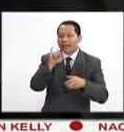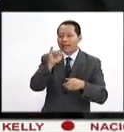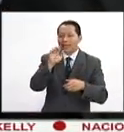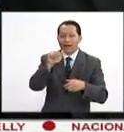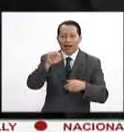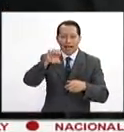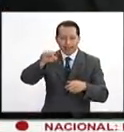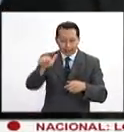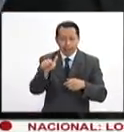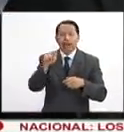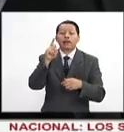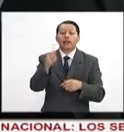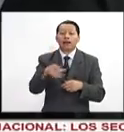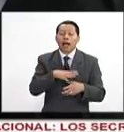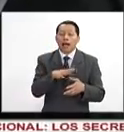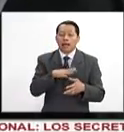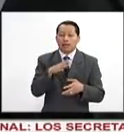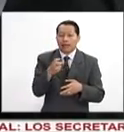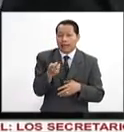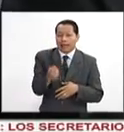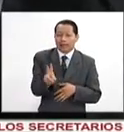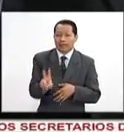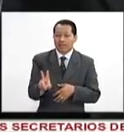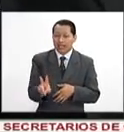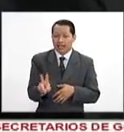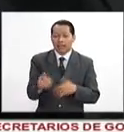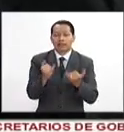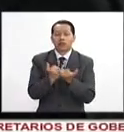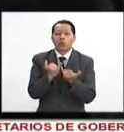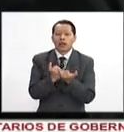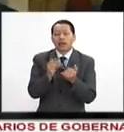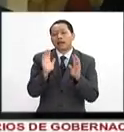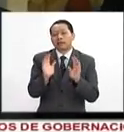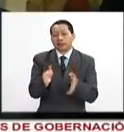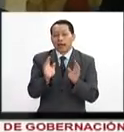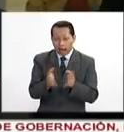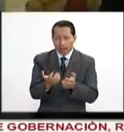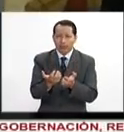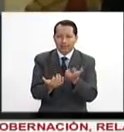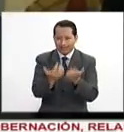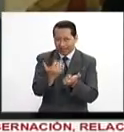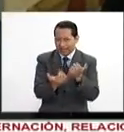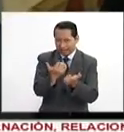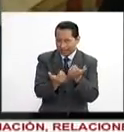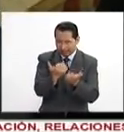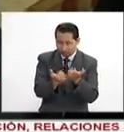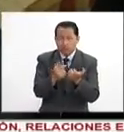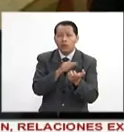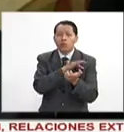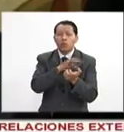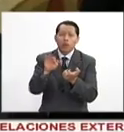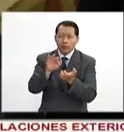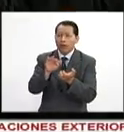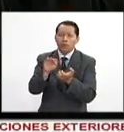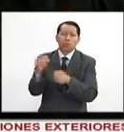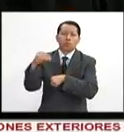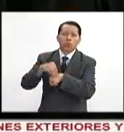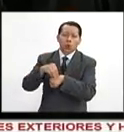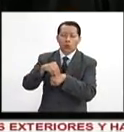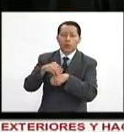libanesa. Se espera que este viernes sus cenizas ya descansen en el templo.